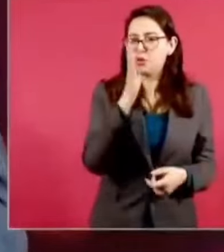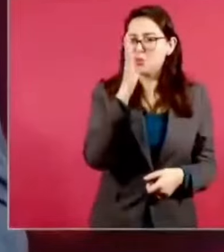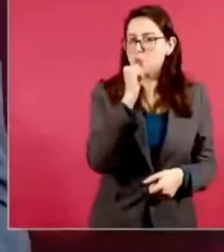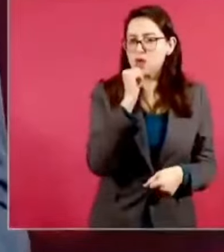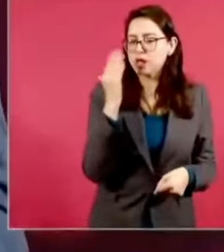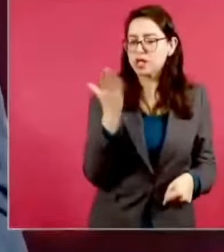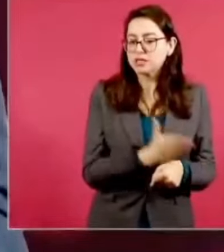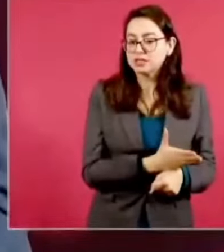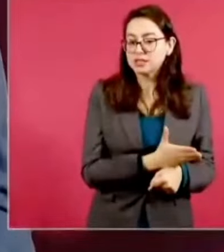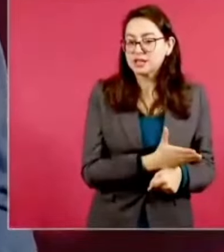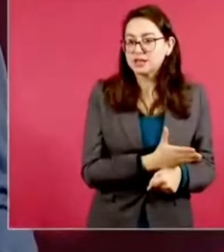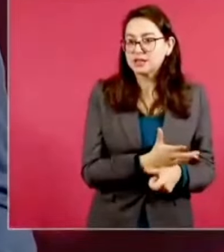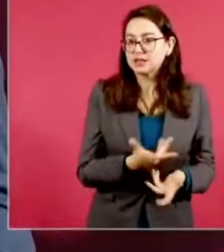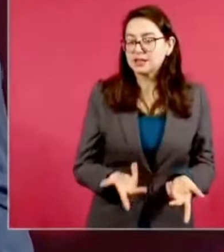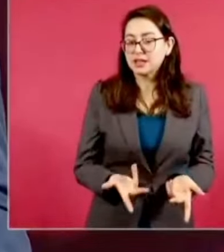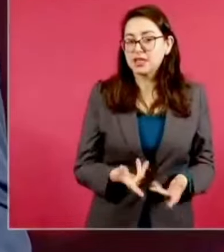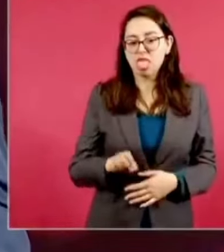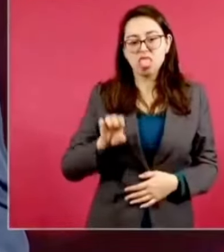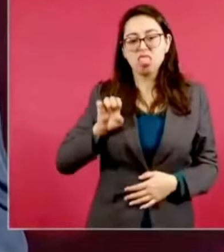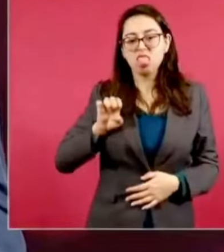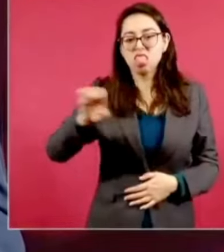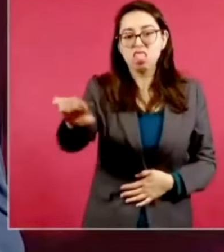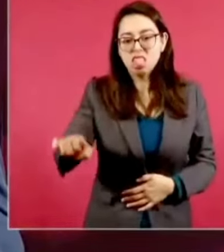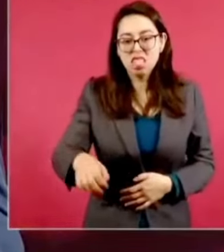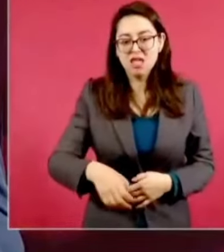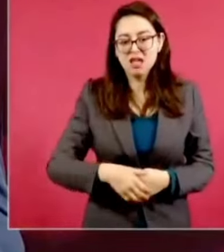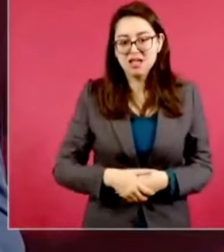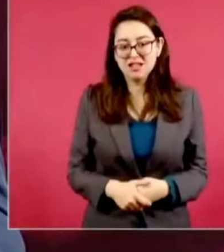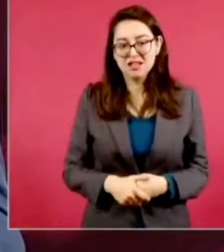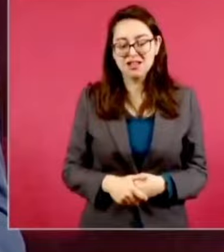¿Cuánto tiempo engañaron con eso?